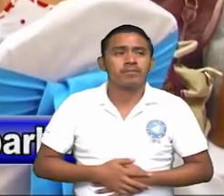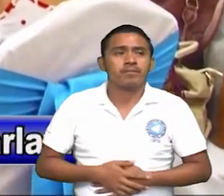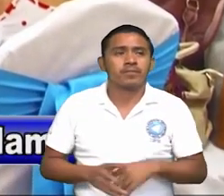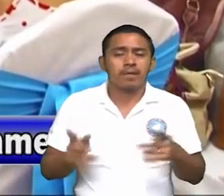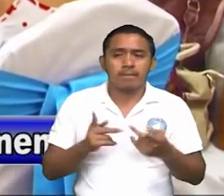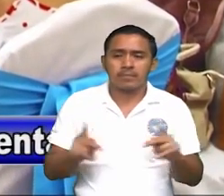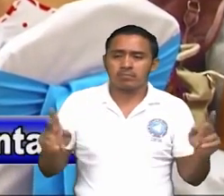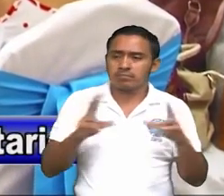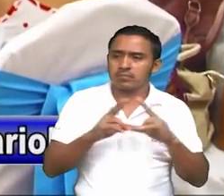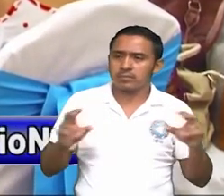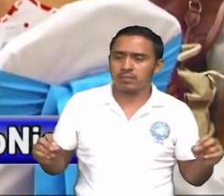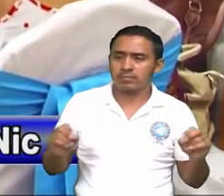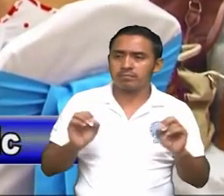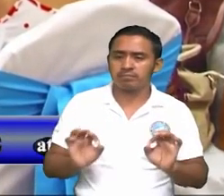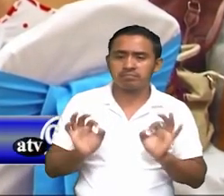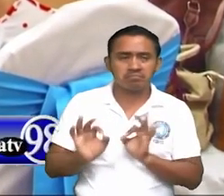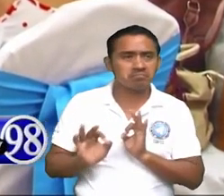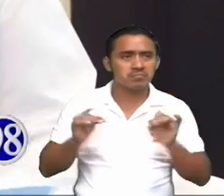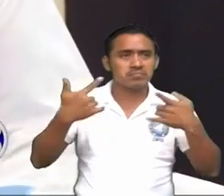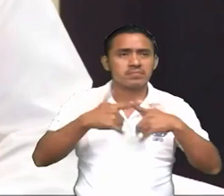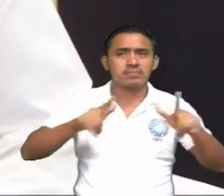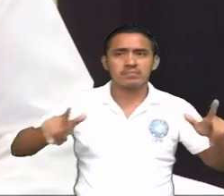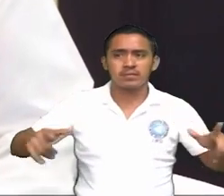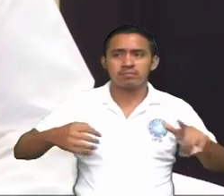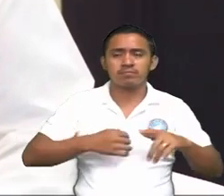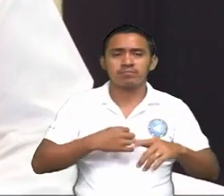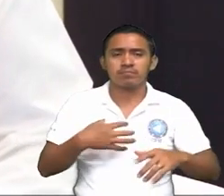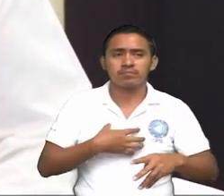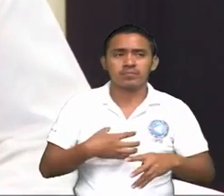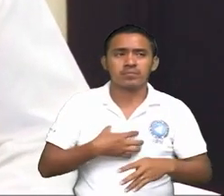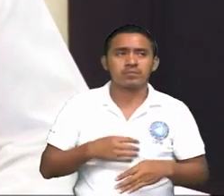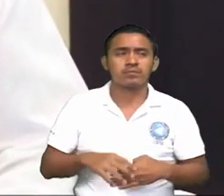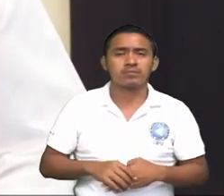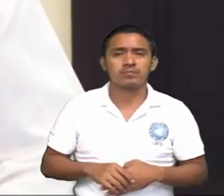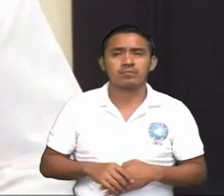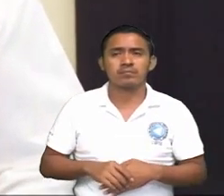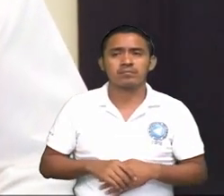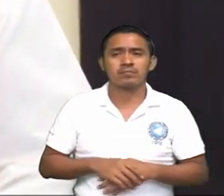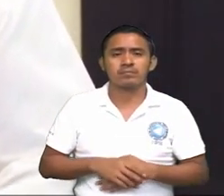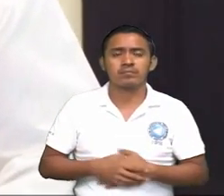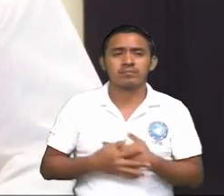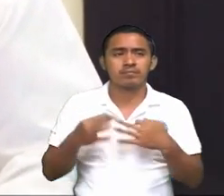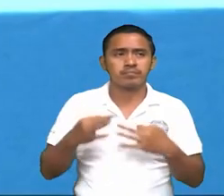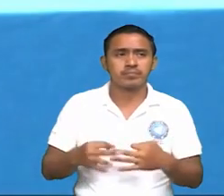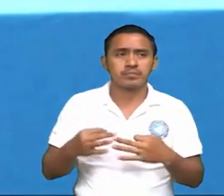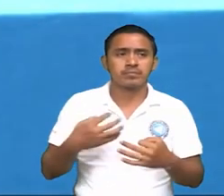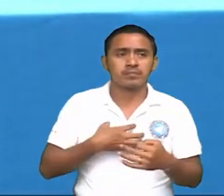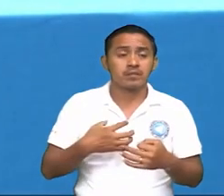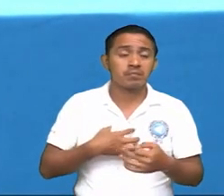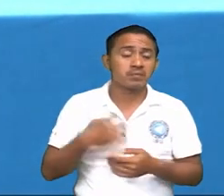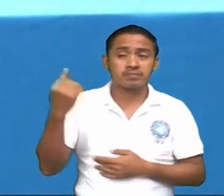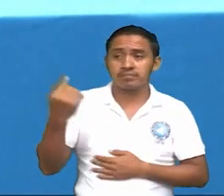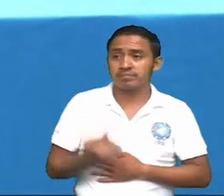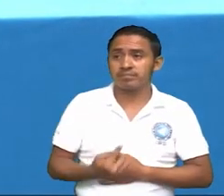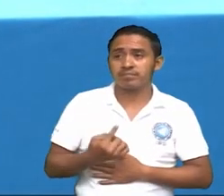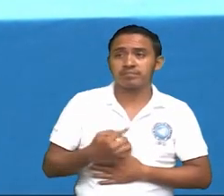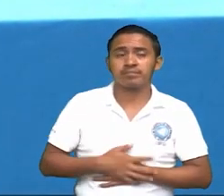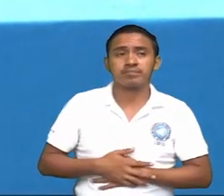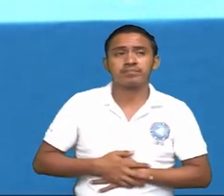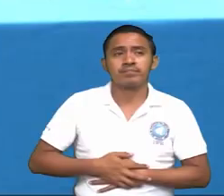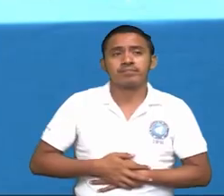país está libre de sarampión y uno de los profesores que está con nosotros, tenemos